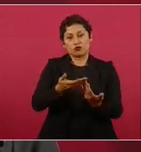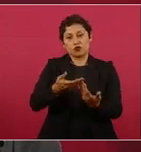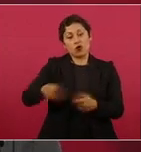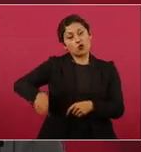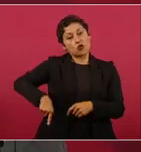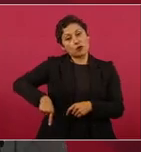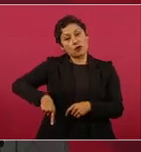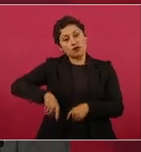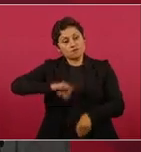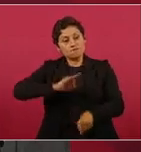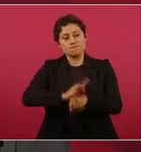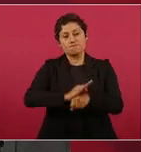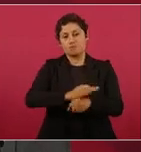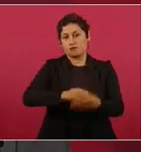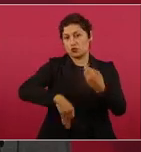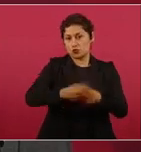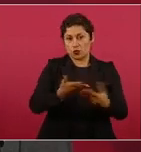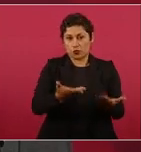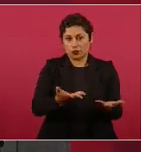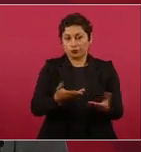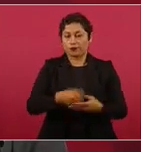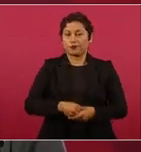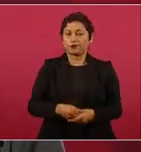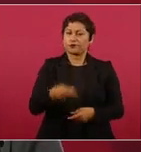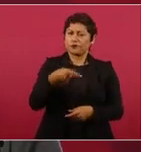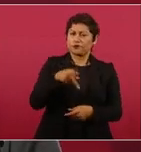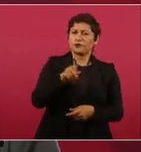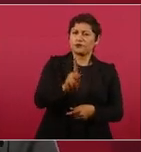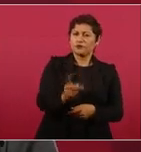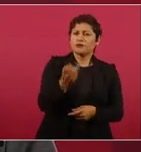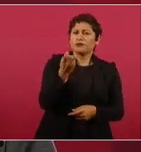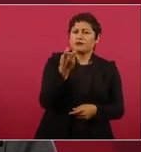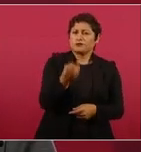pero también es un principio